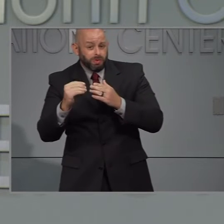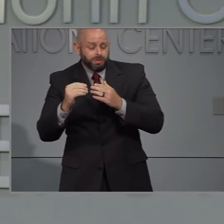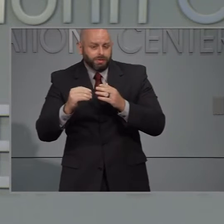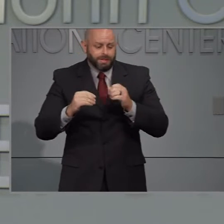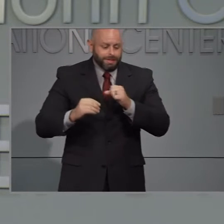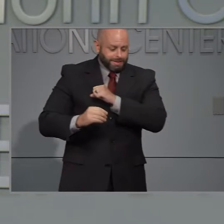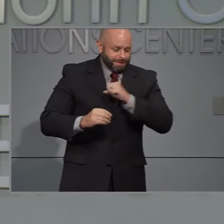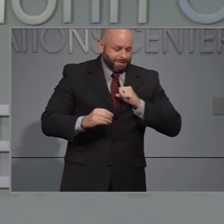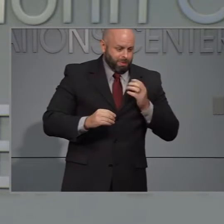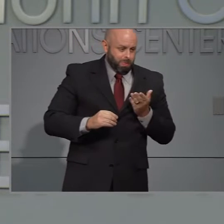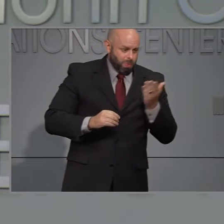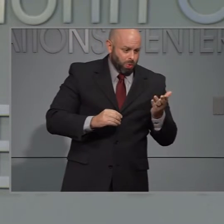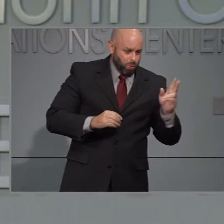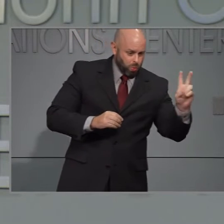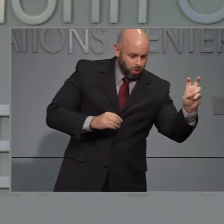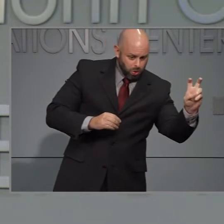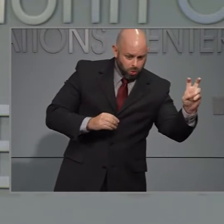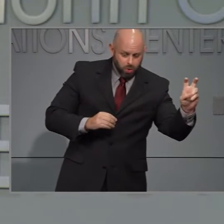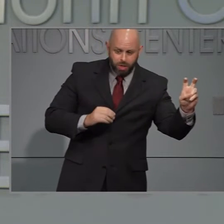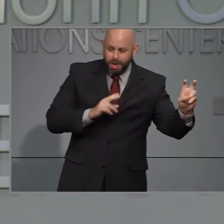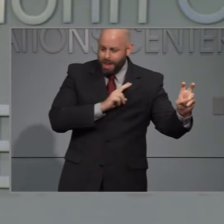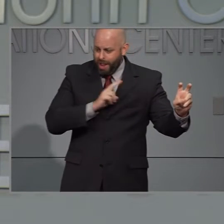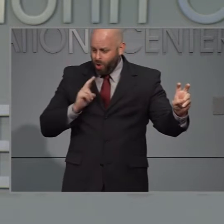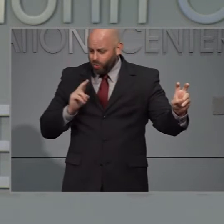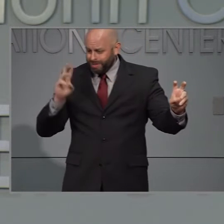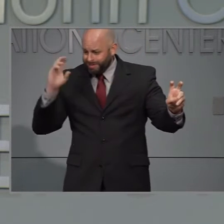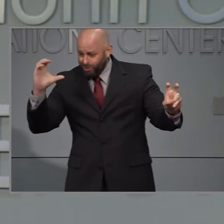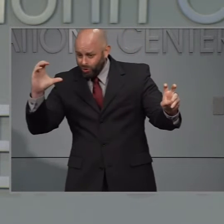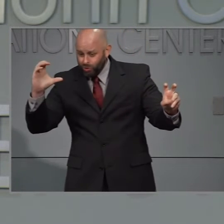dinero suplemental es particularmente